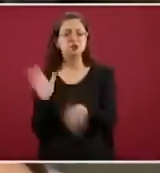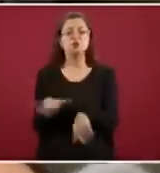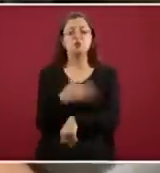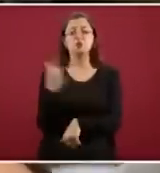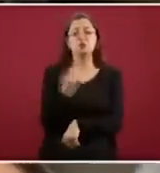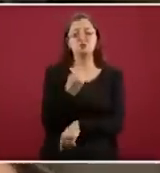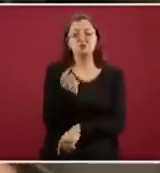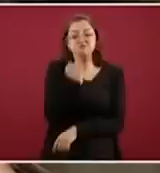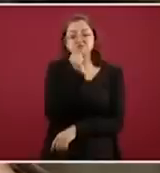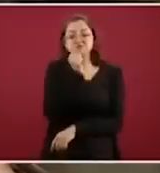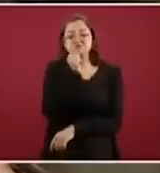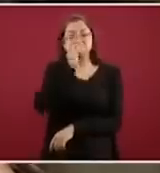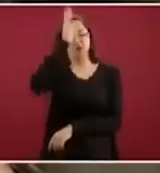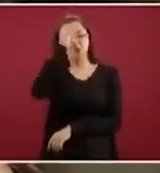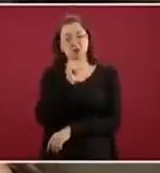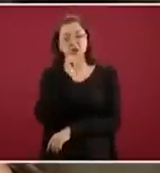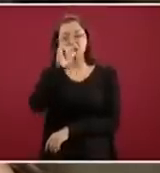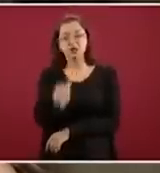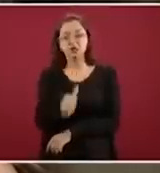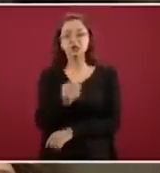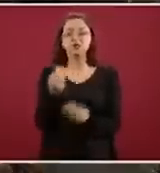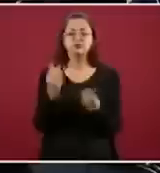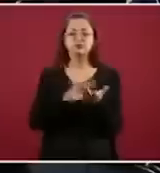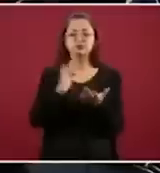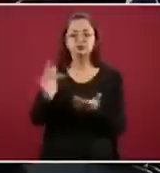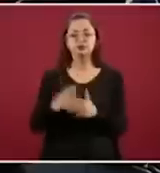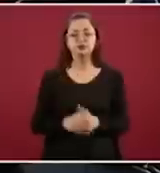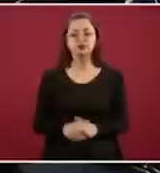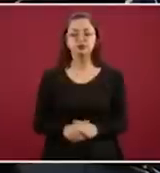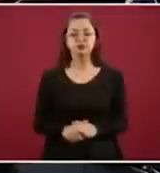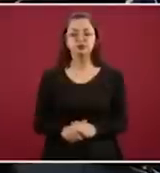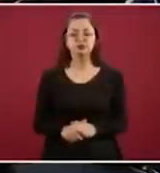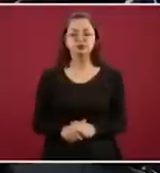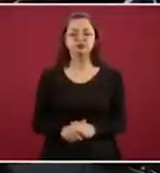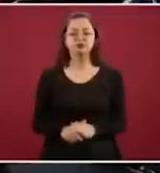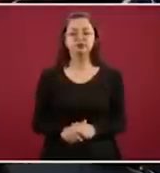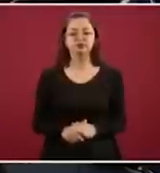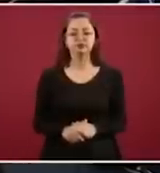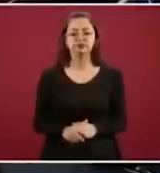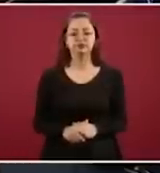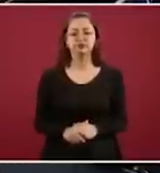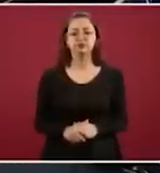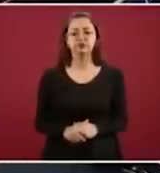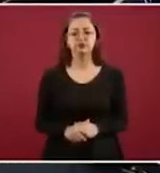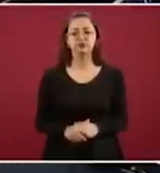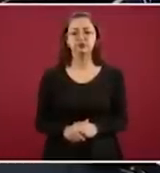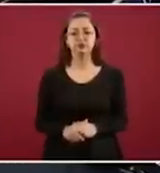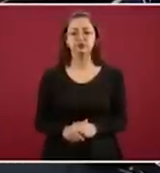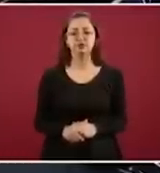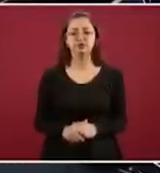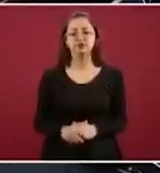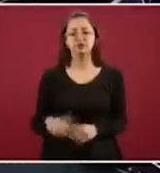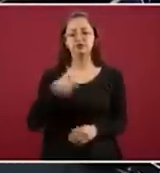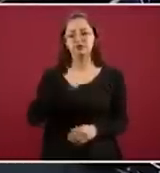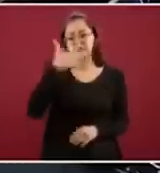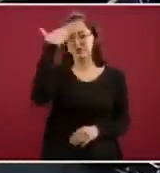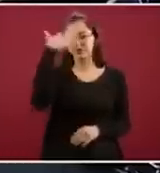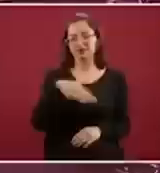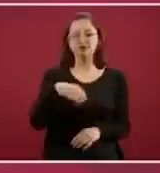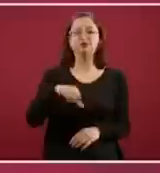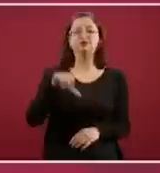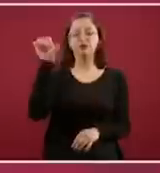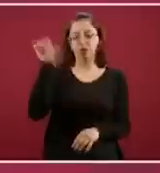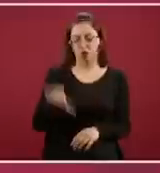no se llega a ningún acuerdo. Muchas gracias. Bueno, tengo entendido que hoy se va a votar